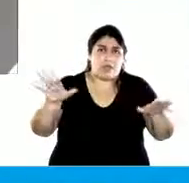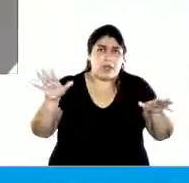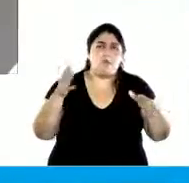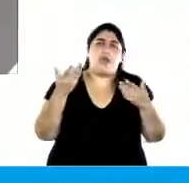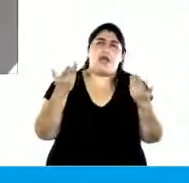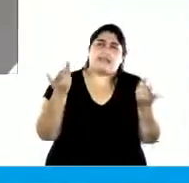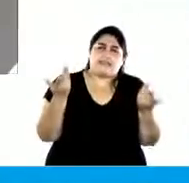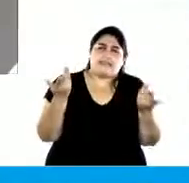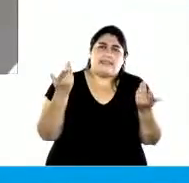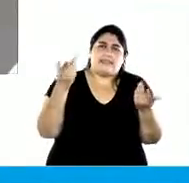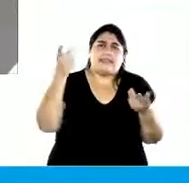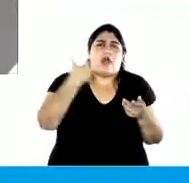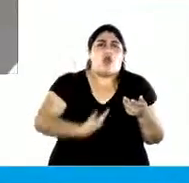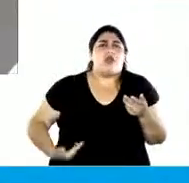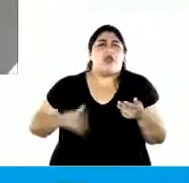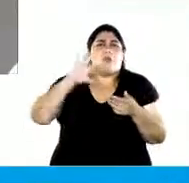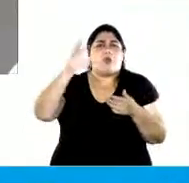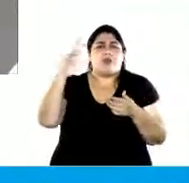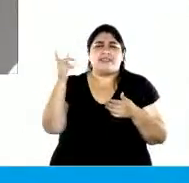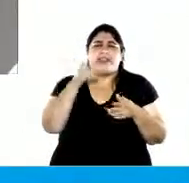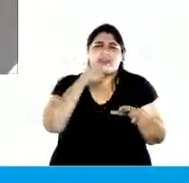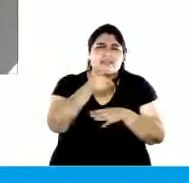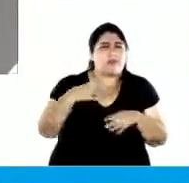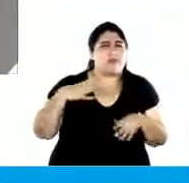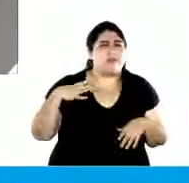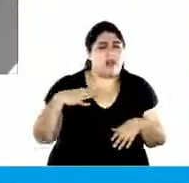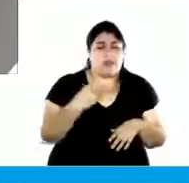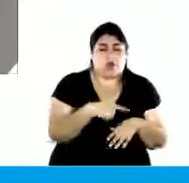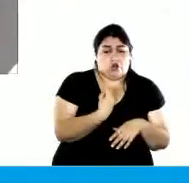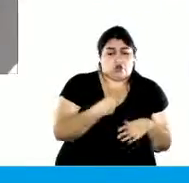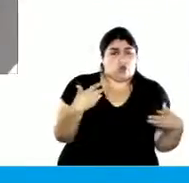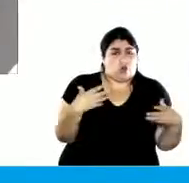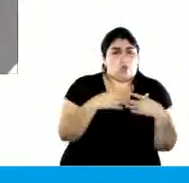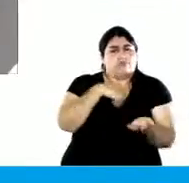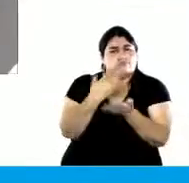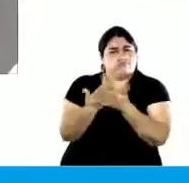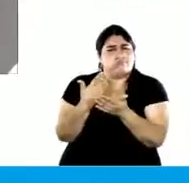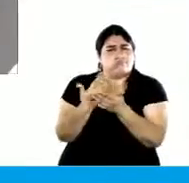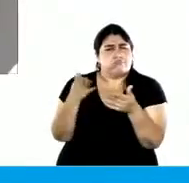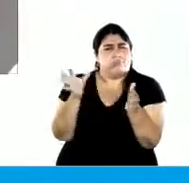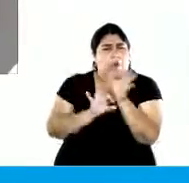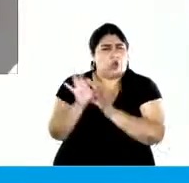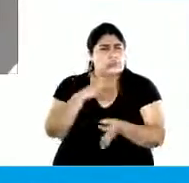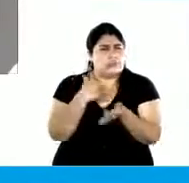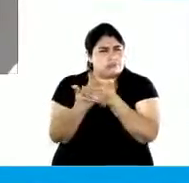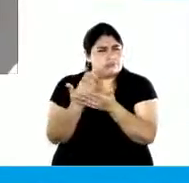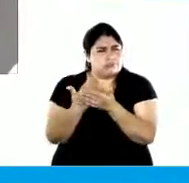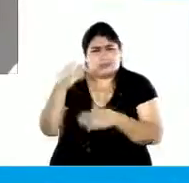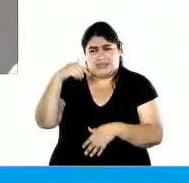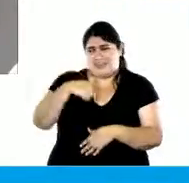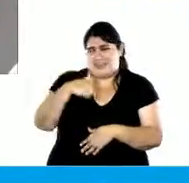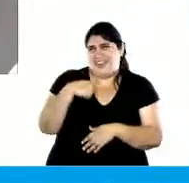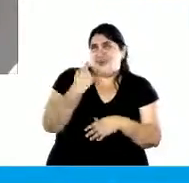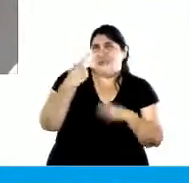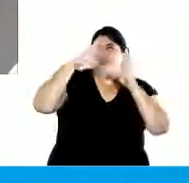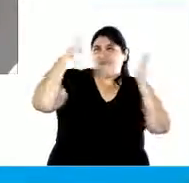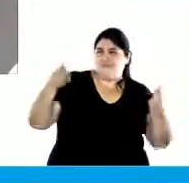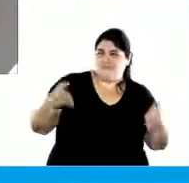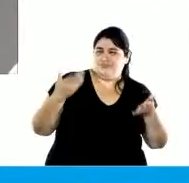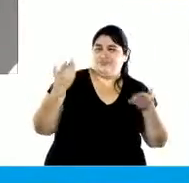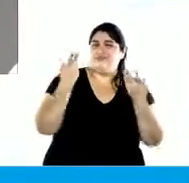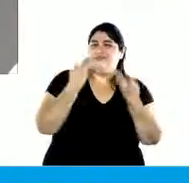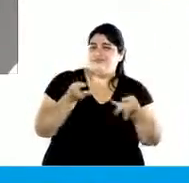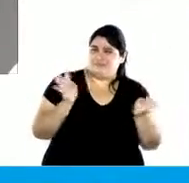parte del gobierno provincial, porque desde nuestro bloque nosotros le propusimos muchísimos proyectos aquí, en esta casa, en esta